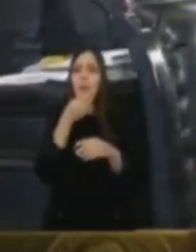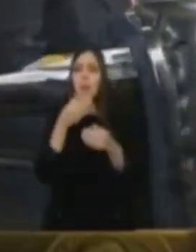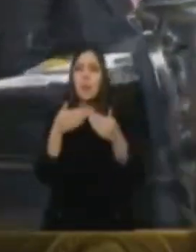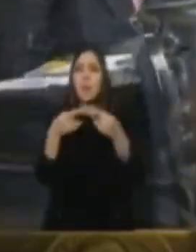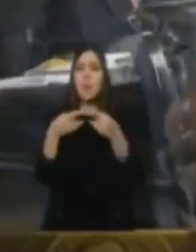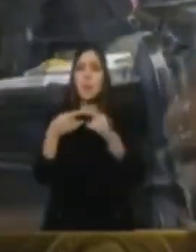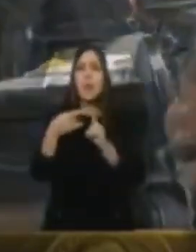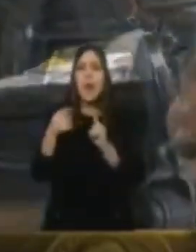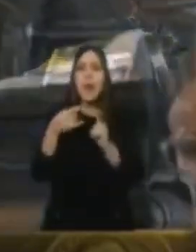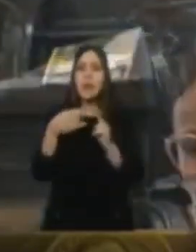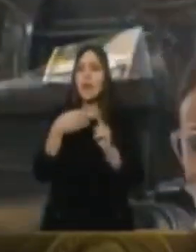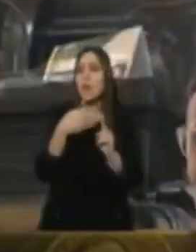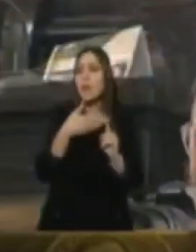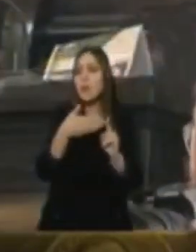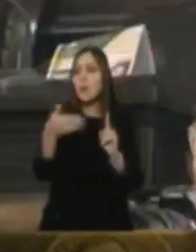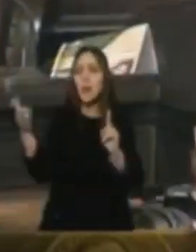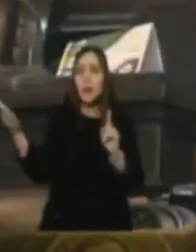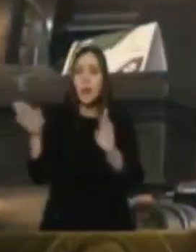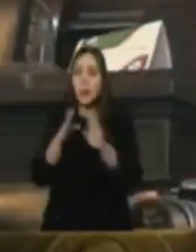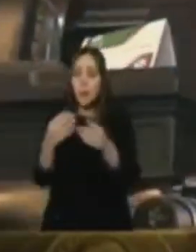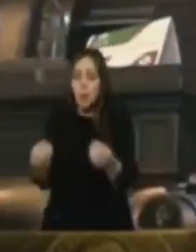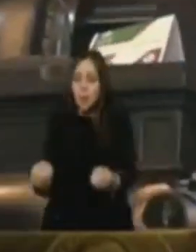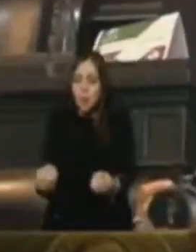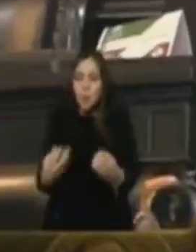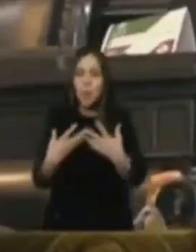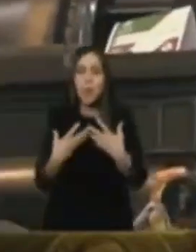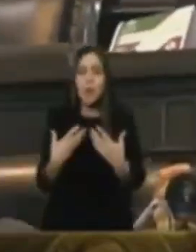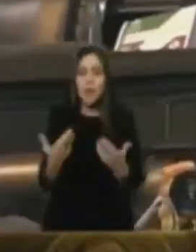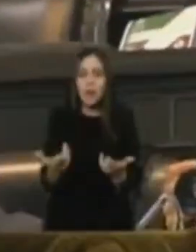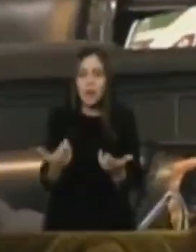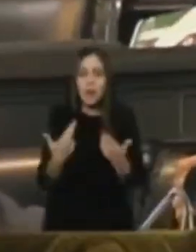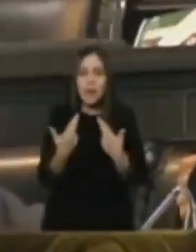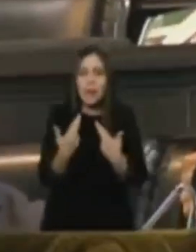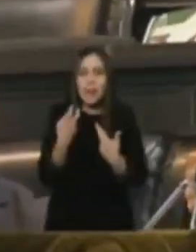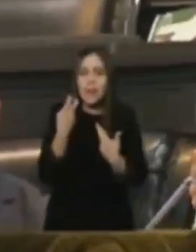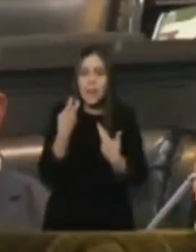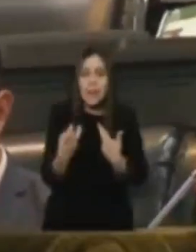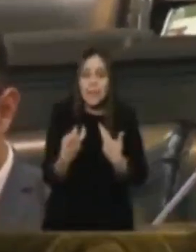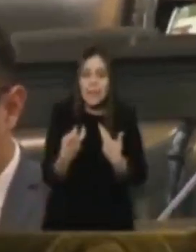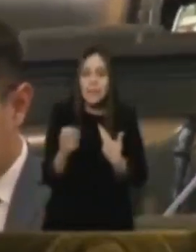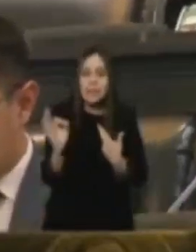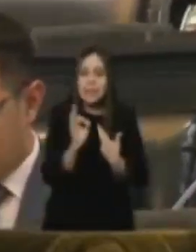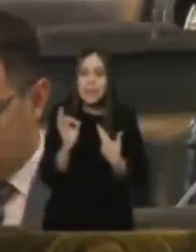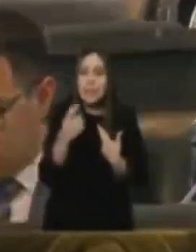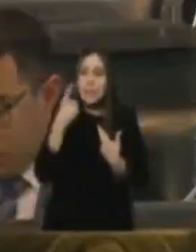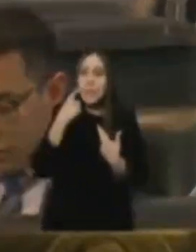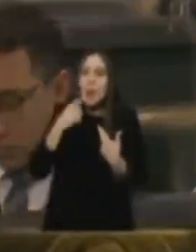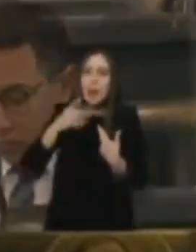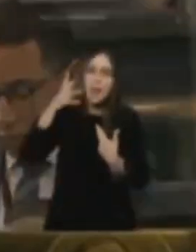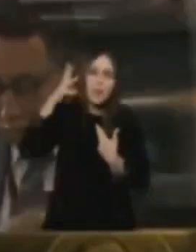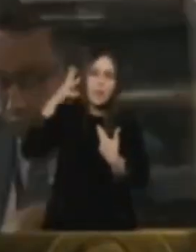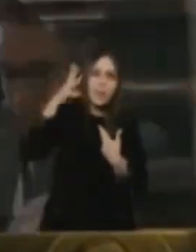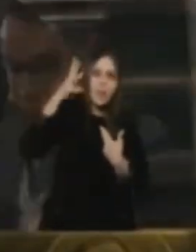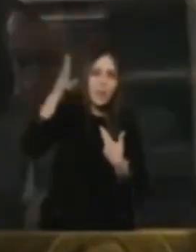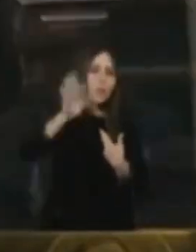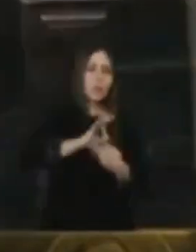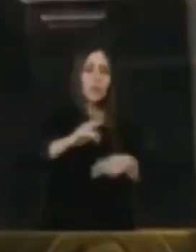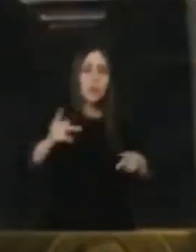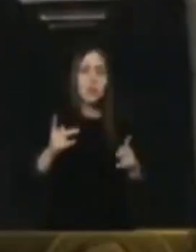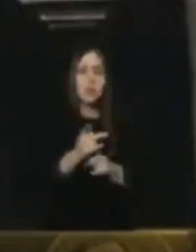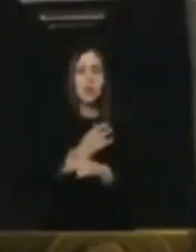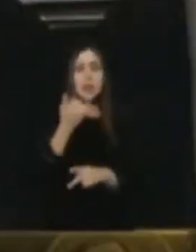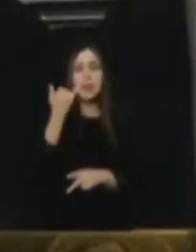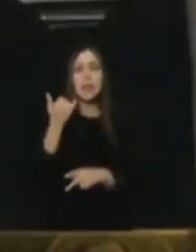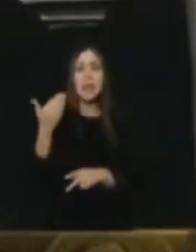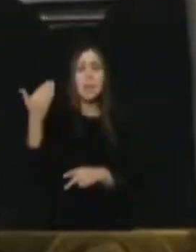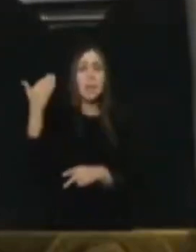regalo, una posibilidad de futuro y un reconocimiento al pasado